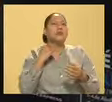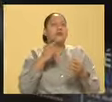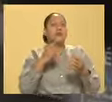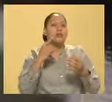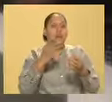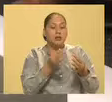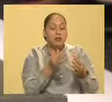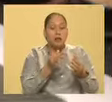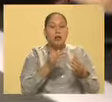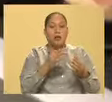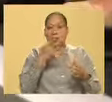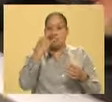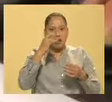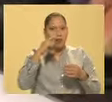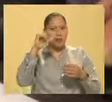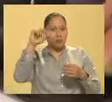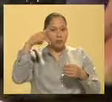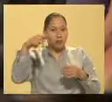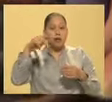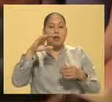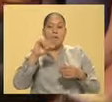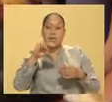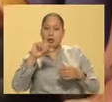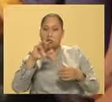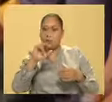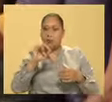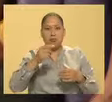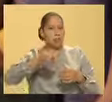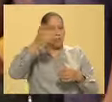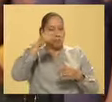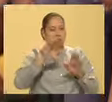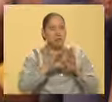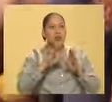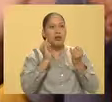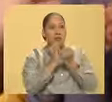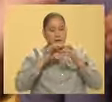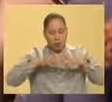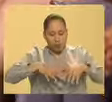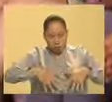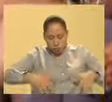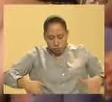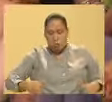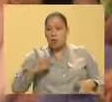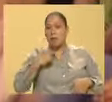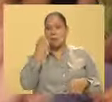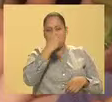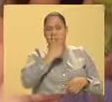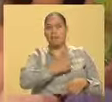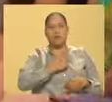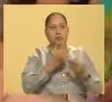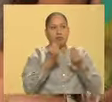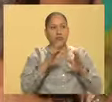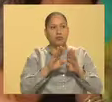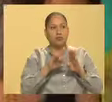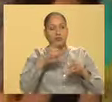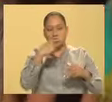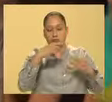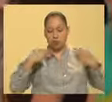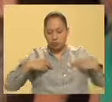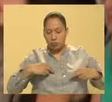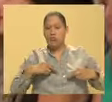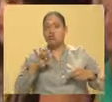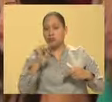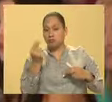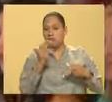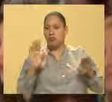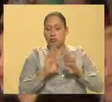una colección de Macario Jiménez. Y tenemos también como adornos ahí que flotan sobre los vestidos, que también me gustó muchísimo hacer esa parte, que sí tiene que